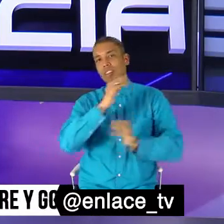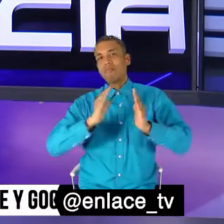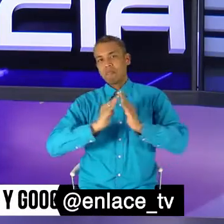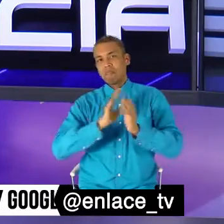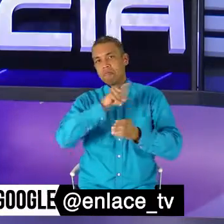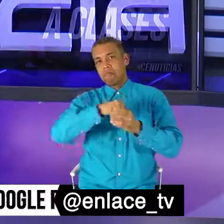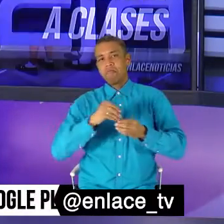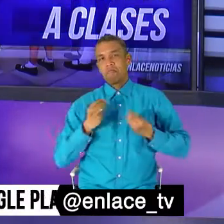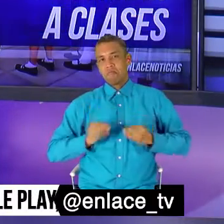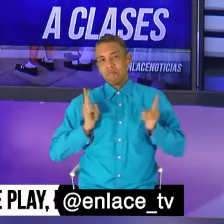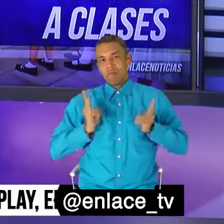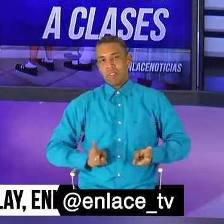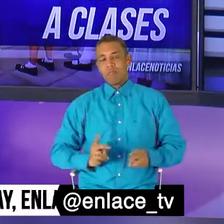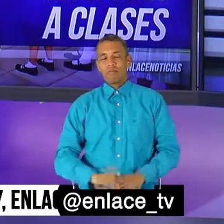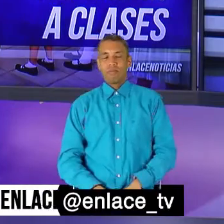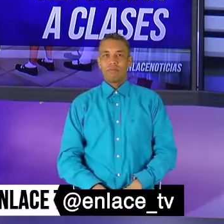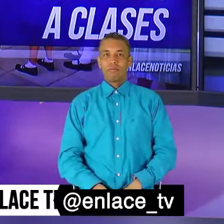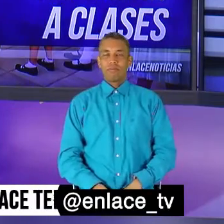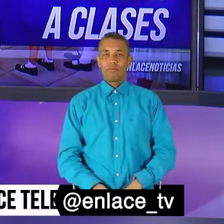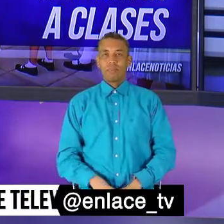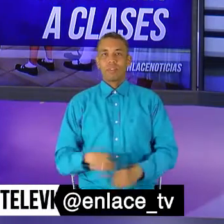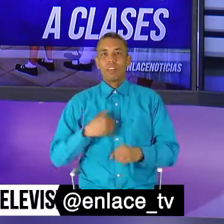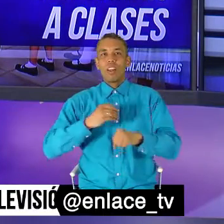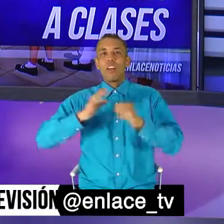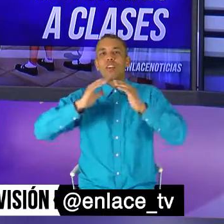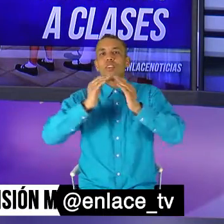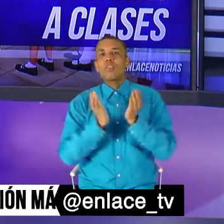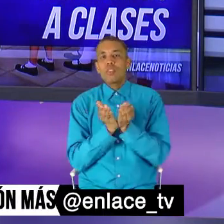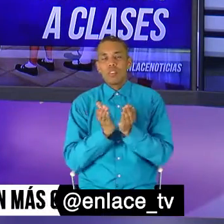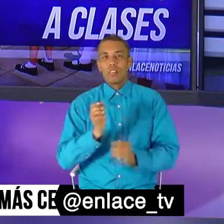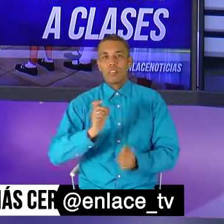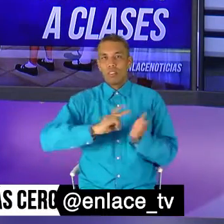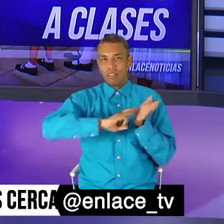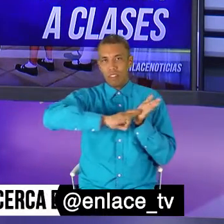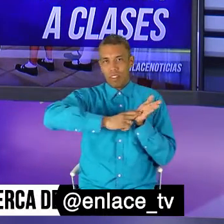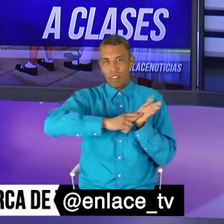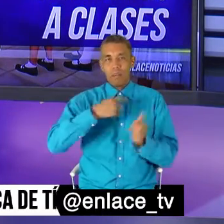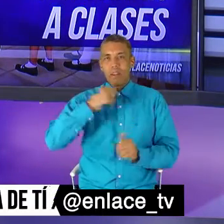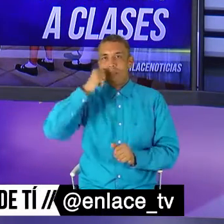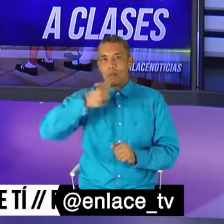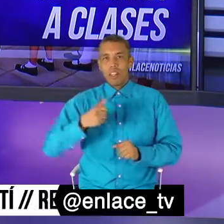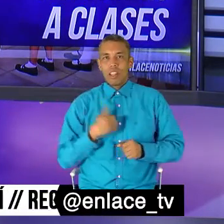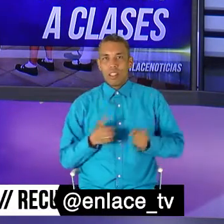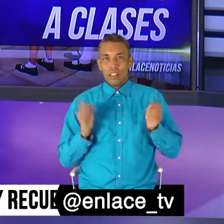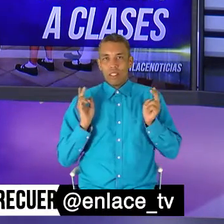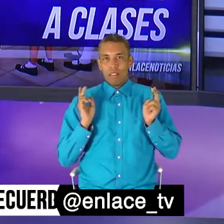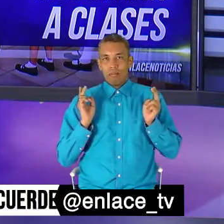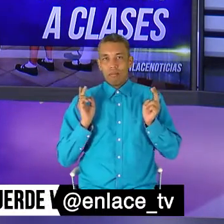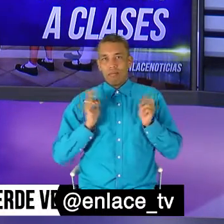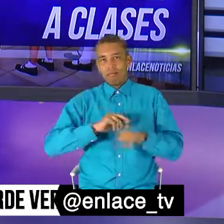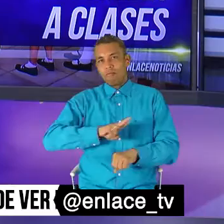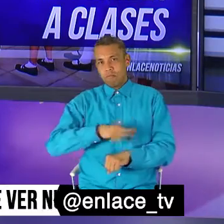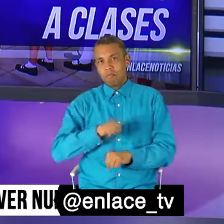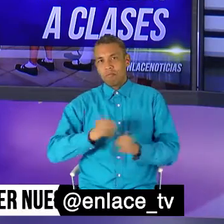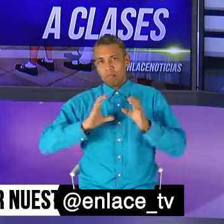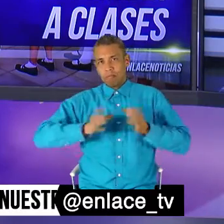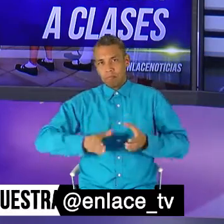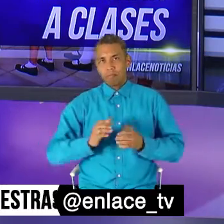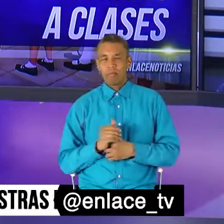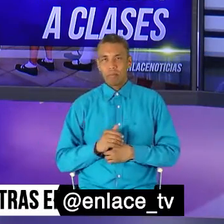Estudiantes del Colegio Real de Mares retornarán a clases desde mañana en su jornada habitual. Una docente de la institución educativa será nombrada